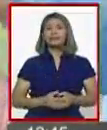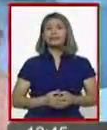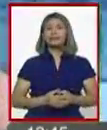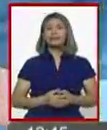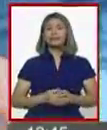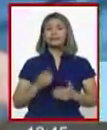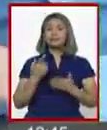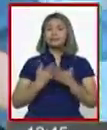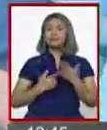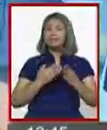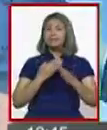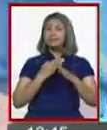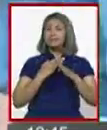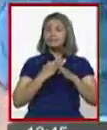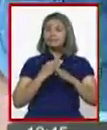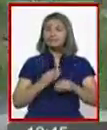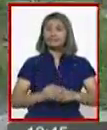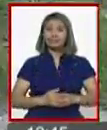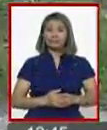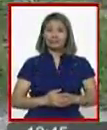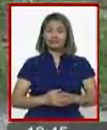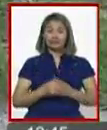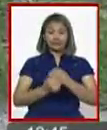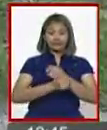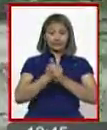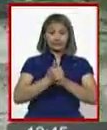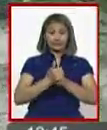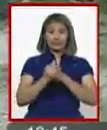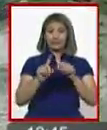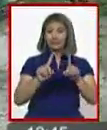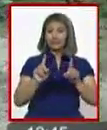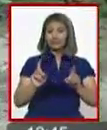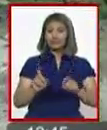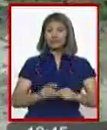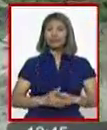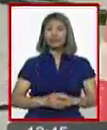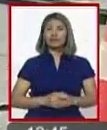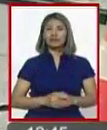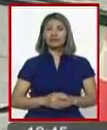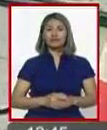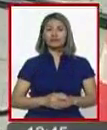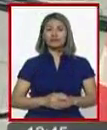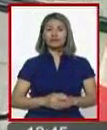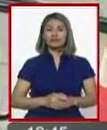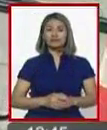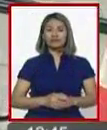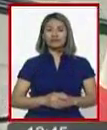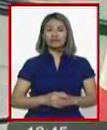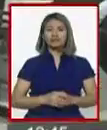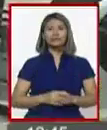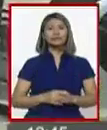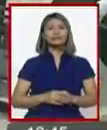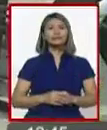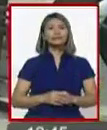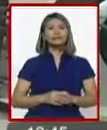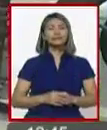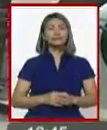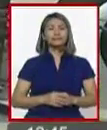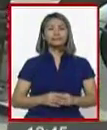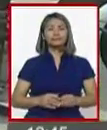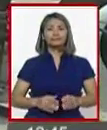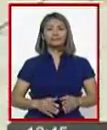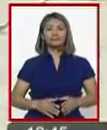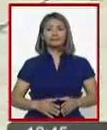qué resistencia. ¿Estaba peligroso esto entonces? Claro, pues no tiene fierro, por eso que se ha reventado